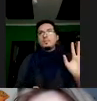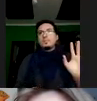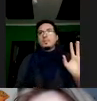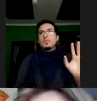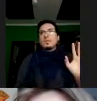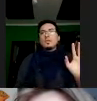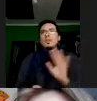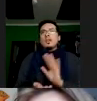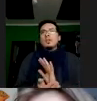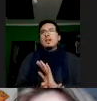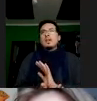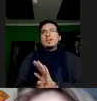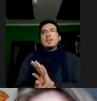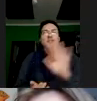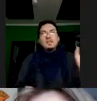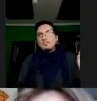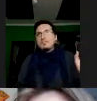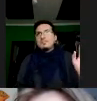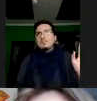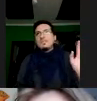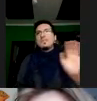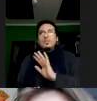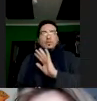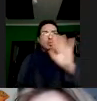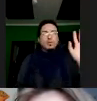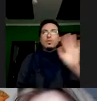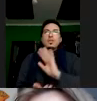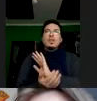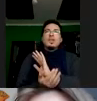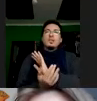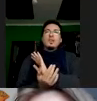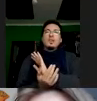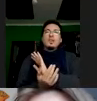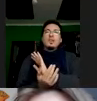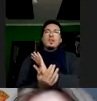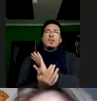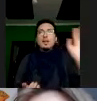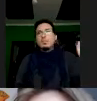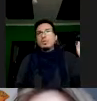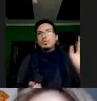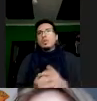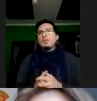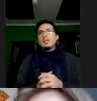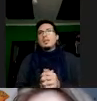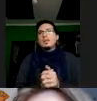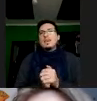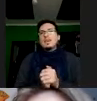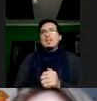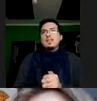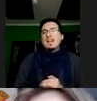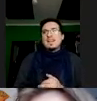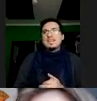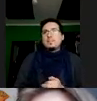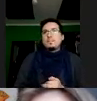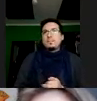corte. Lógicamente la casa no es así. Se hizo un corte que es vertical por toda la parte